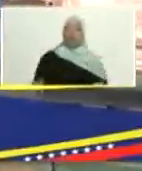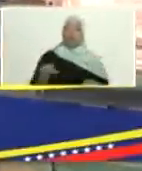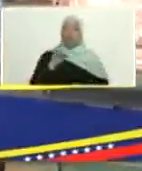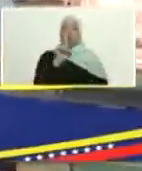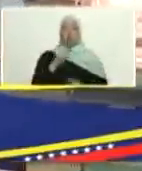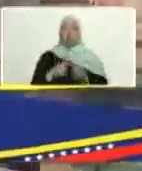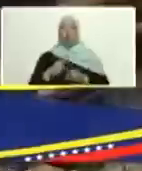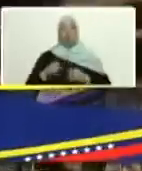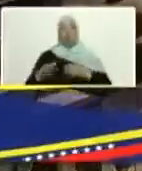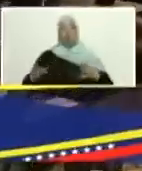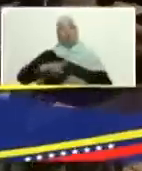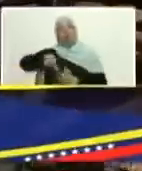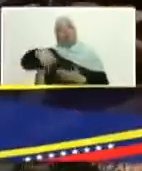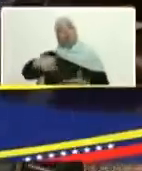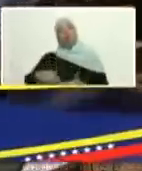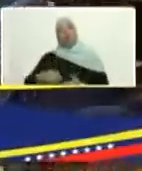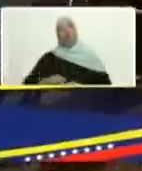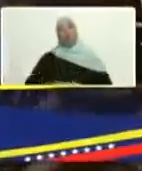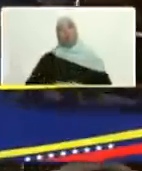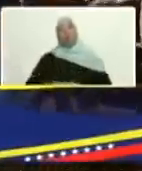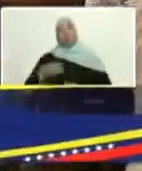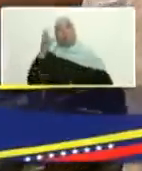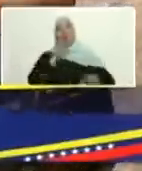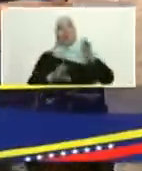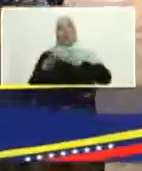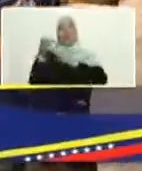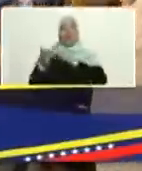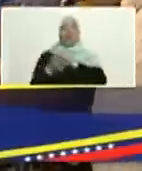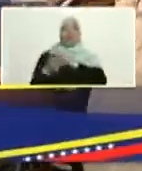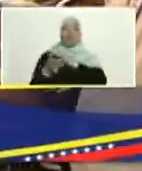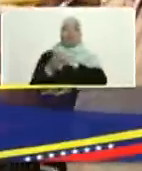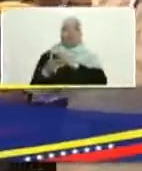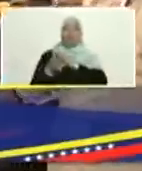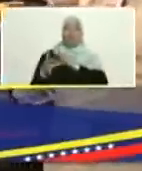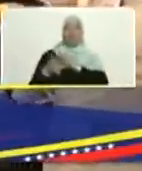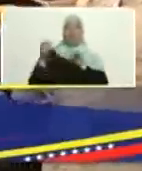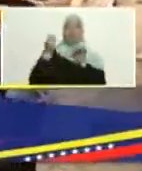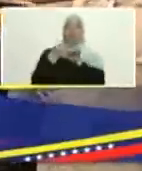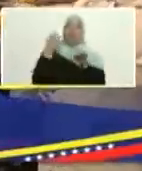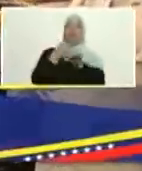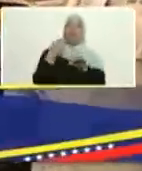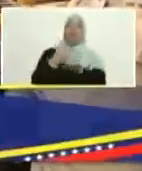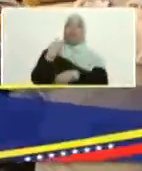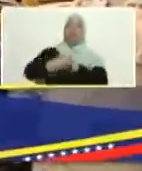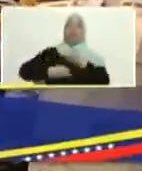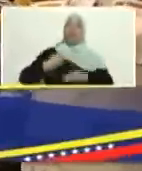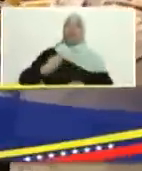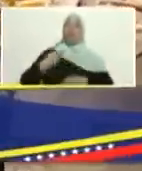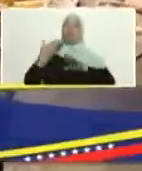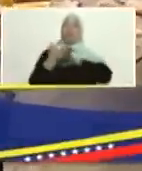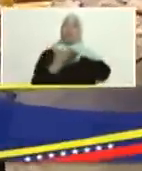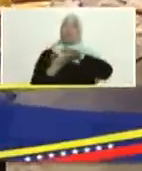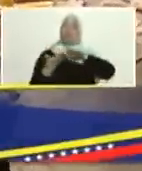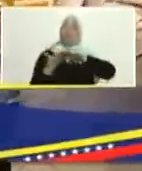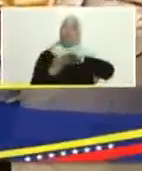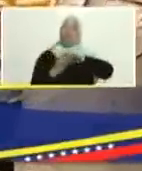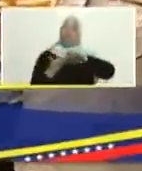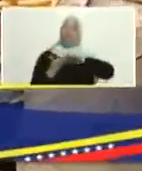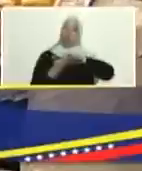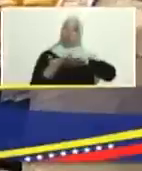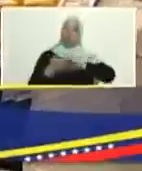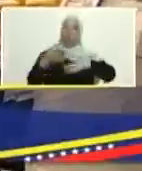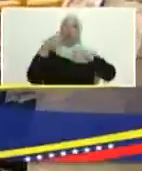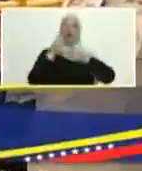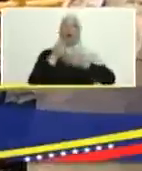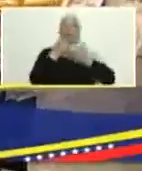único nacional de ciencia y tecnología, desde el trabajo, haciendo soluciones. Tenemos los primeros